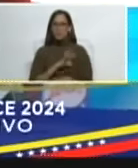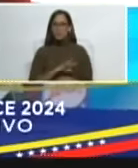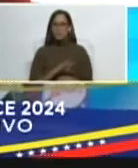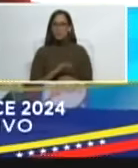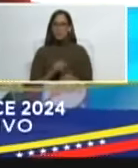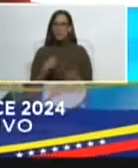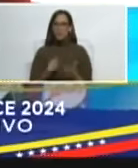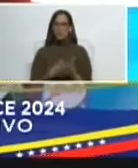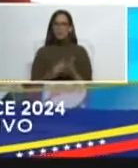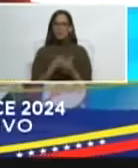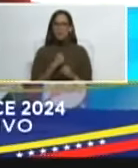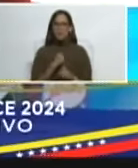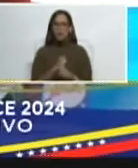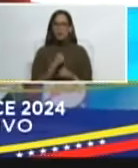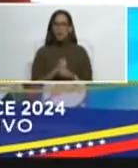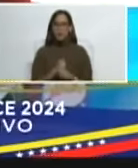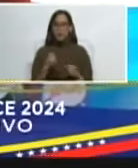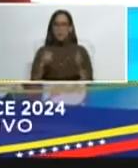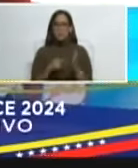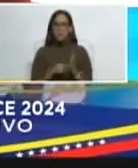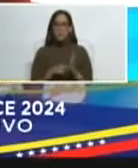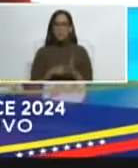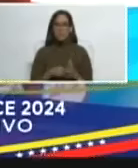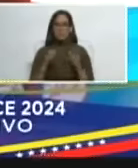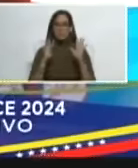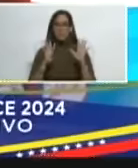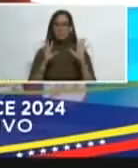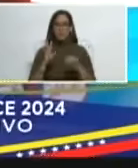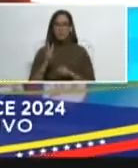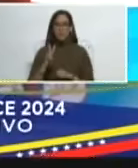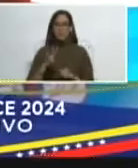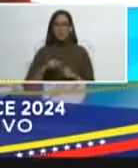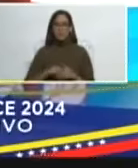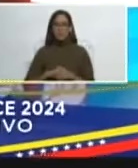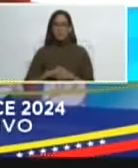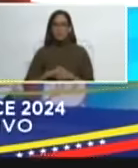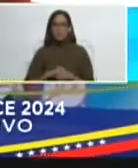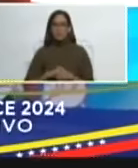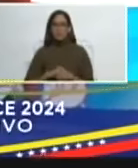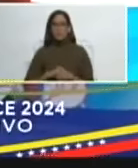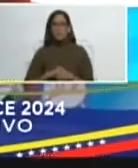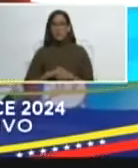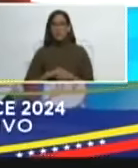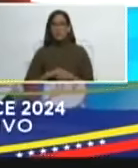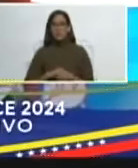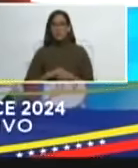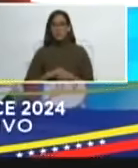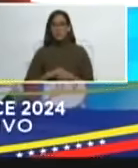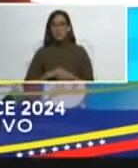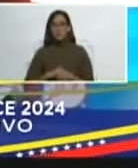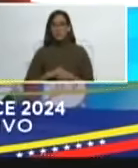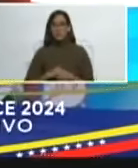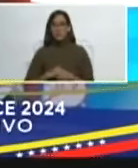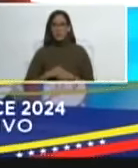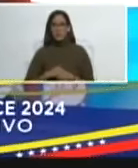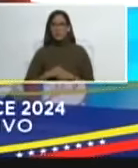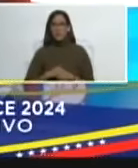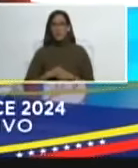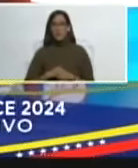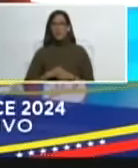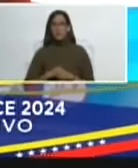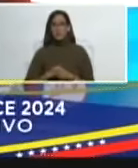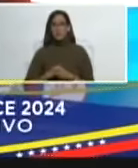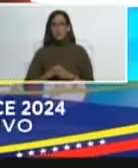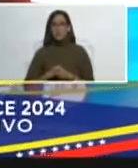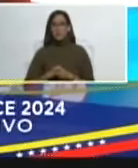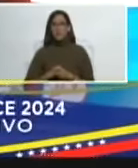a los trabajadores fueron 1.212 millones. Pero en lo que va de año, ya vamos por 2.000 millones de dólares en el